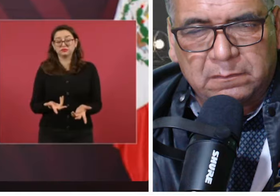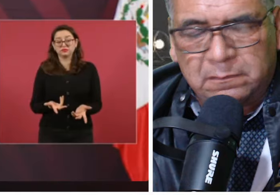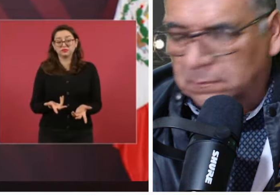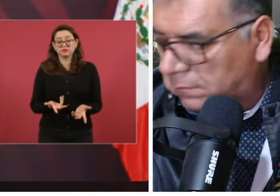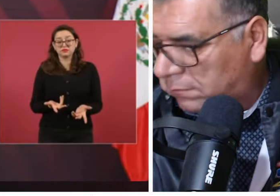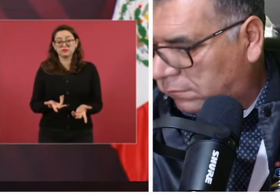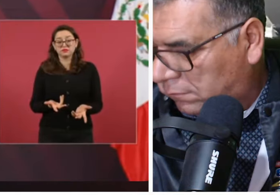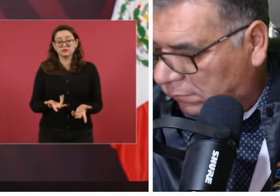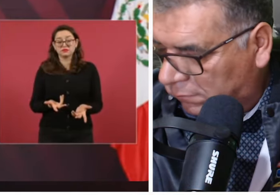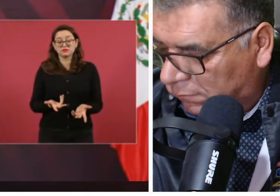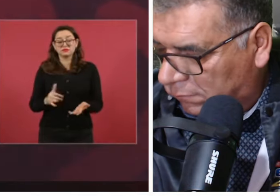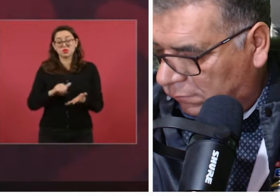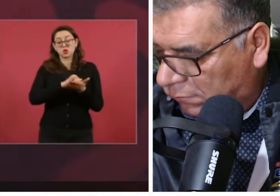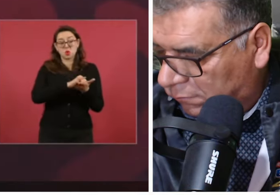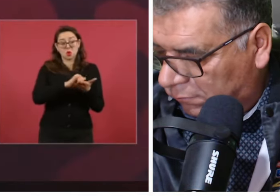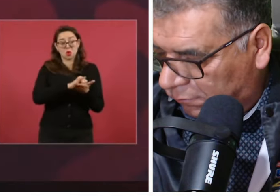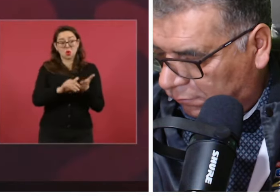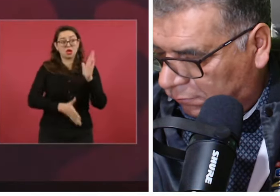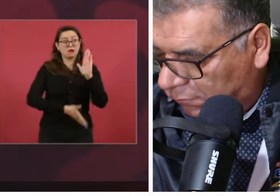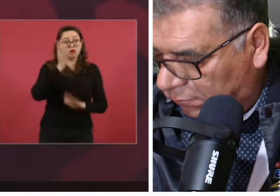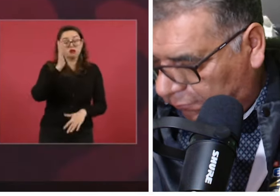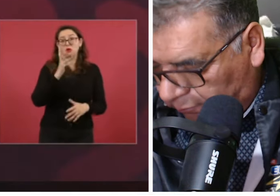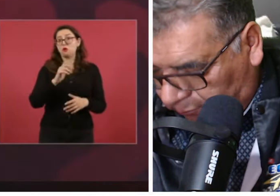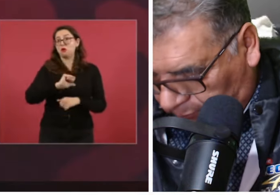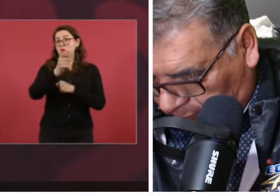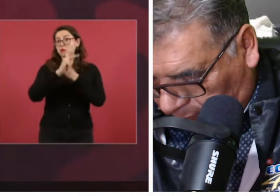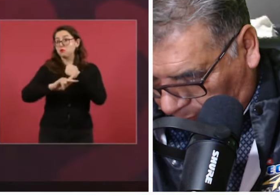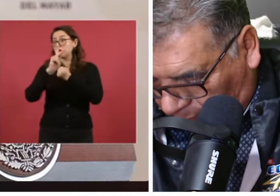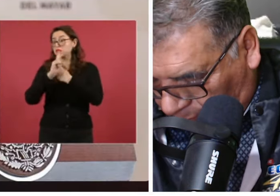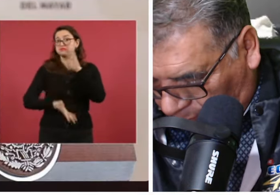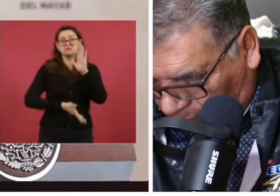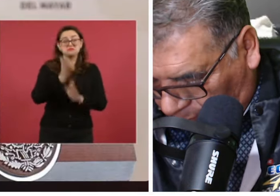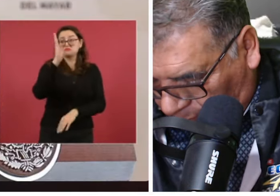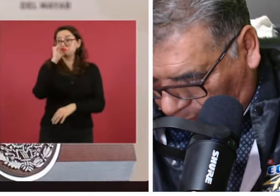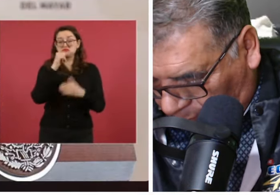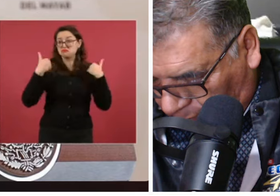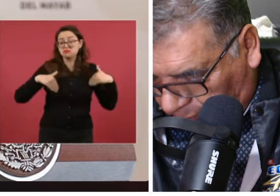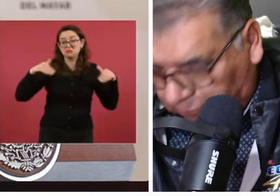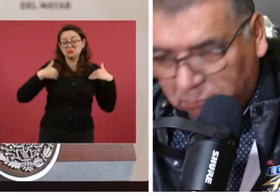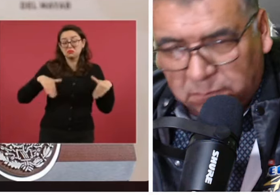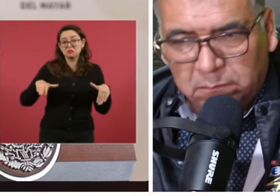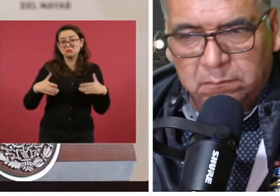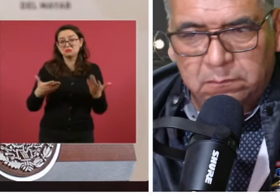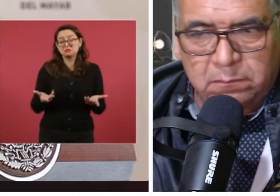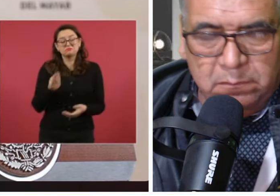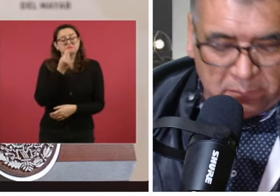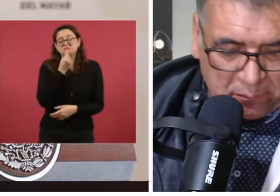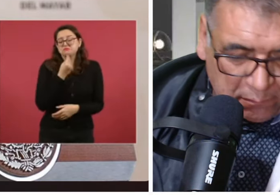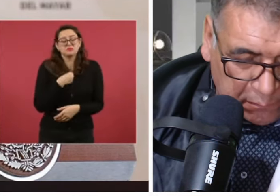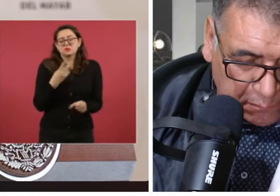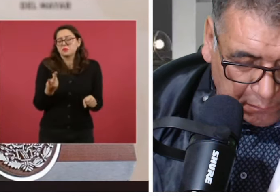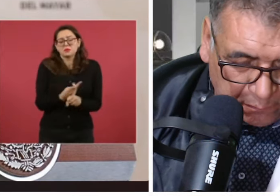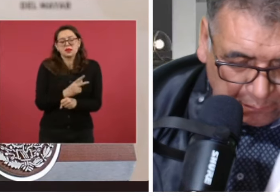Entonces no puedes ir a Nueva York, no puedes ir a pasear, no puedes, ni modo. No pasa